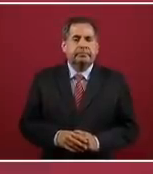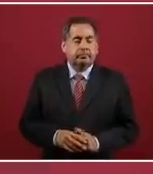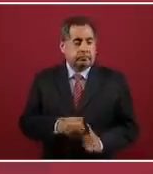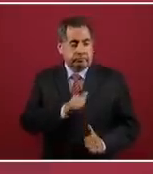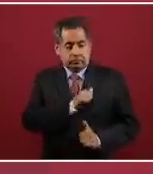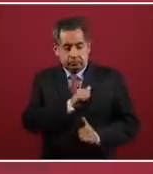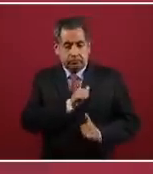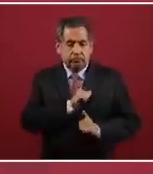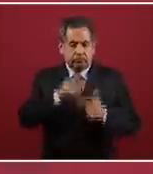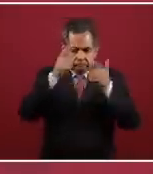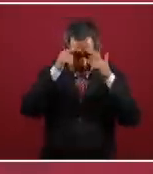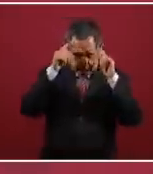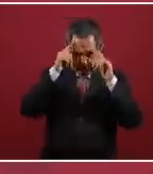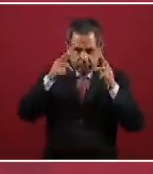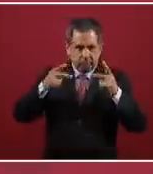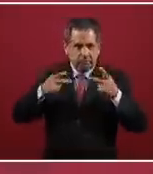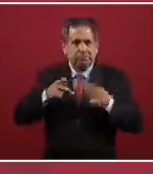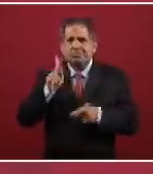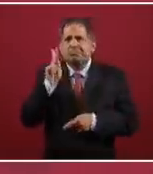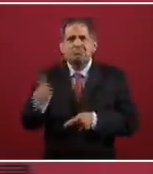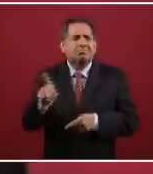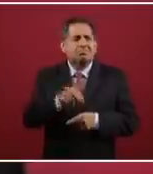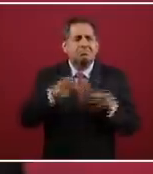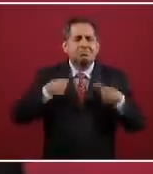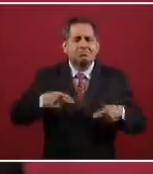soldado, el marino, es pueblo uniformado.